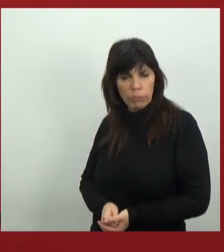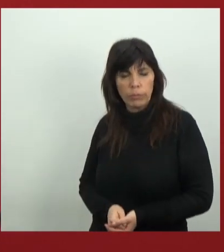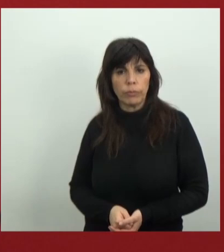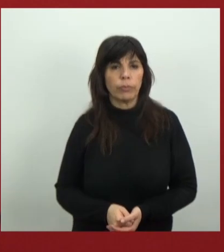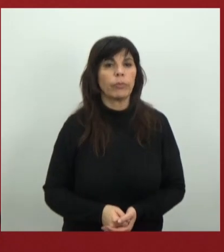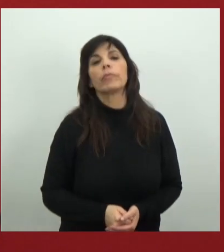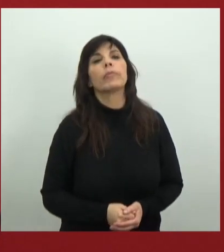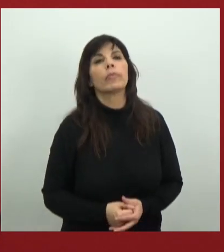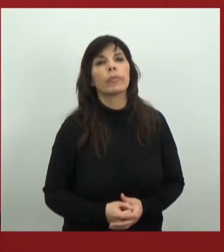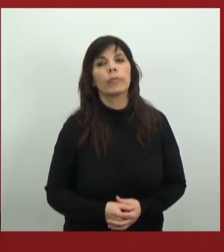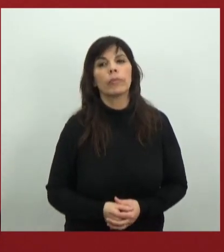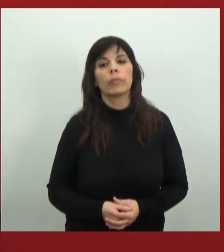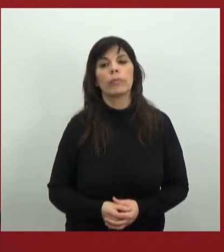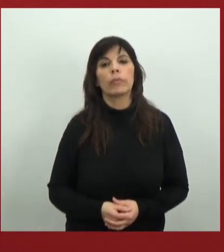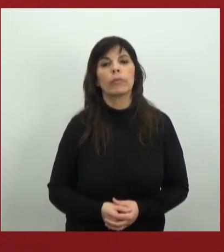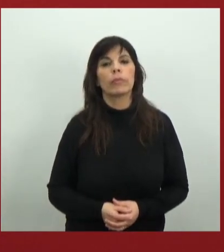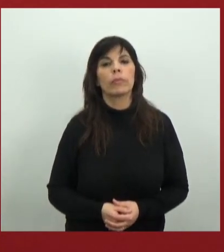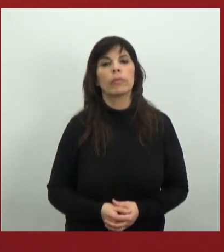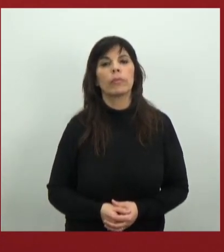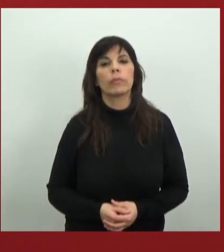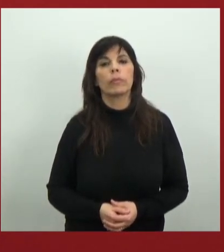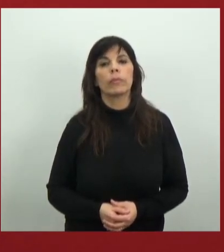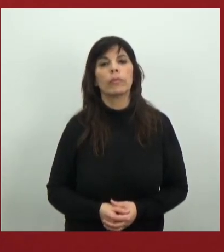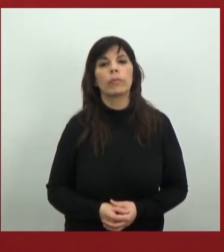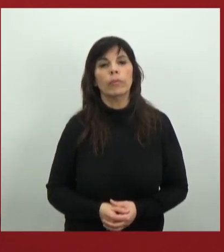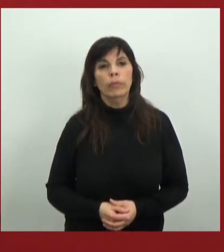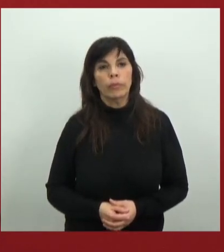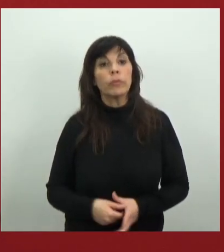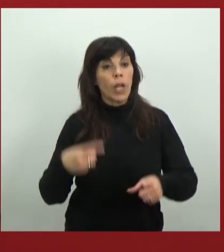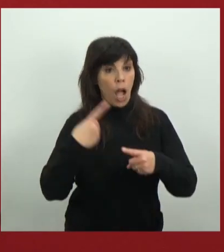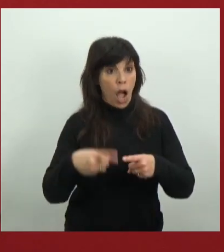Hay tres cosas que no puedes confundir